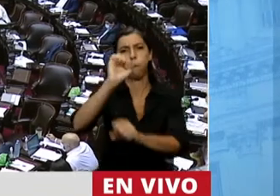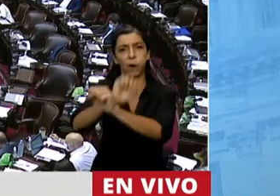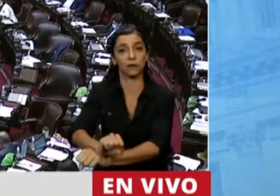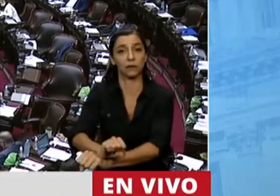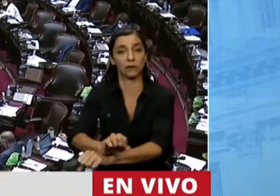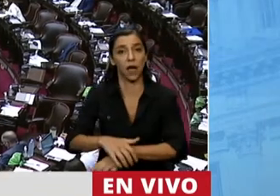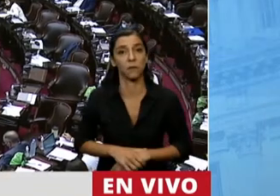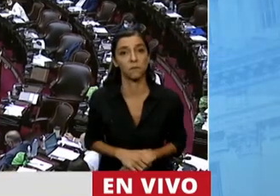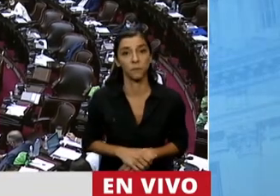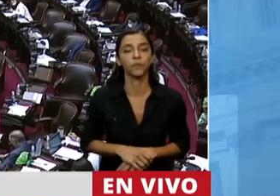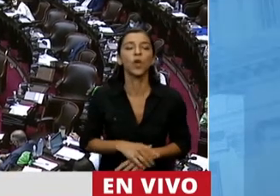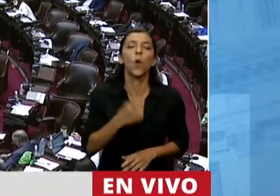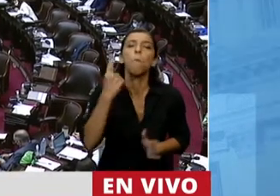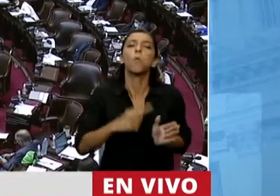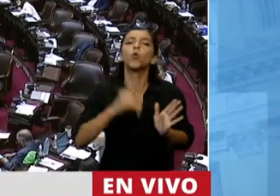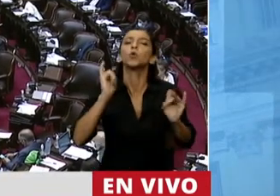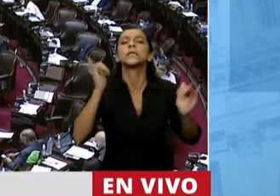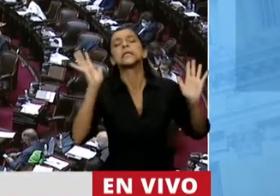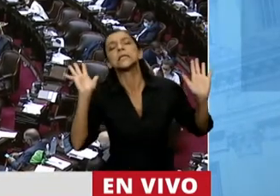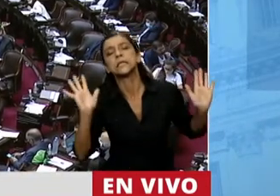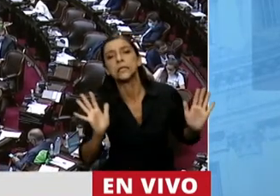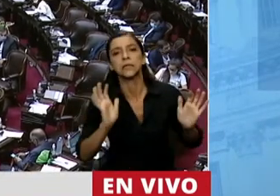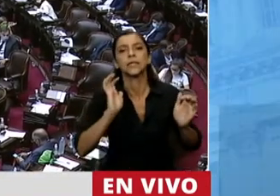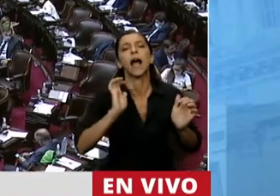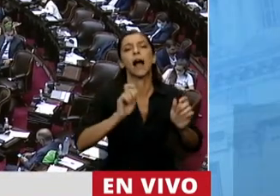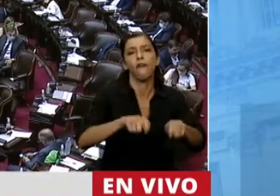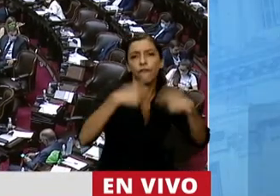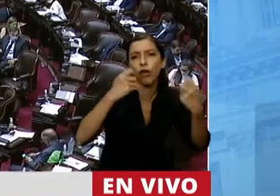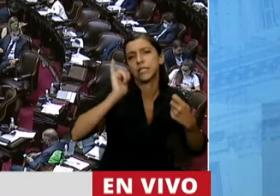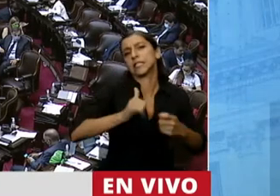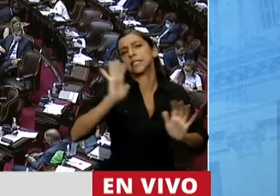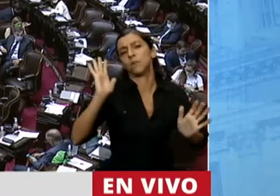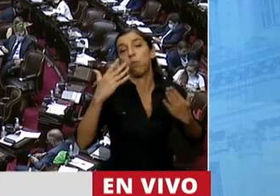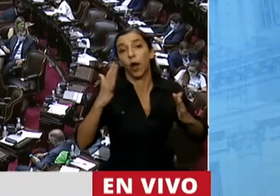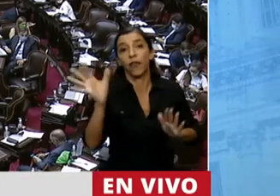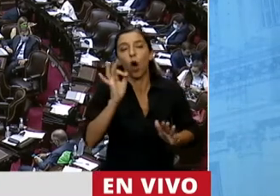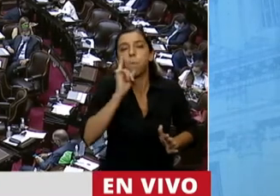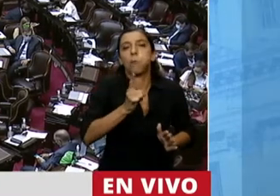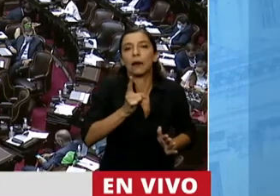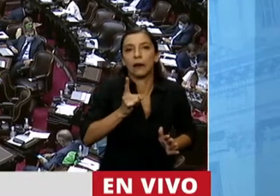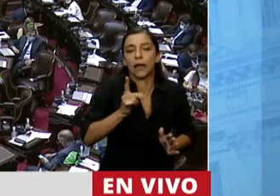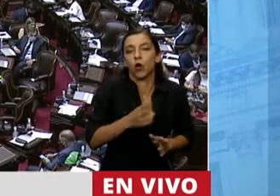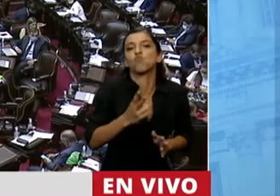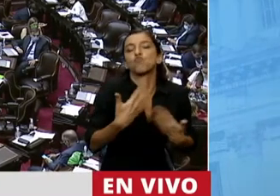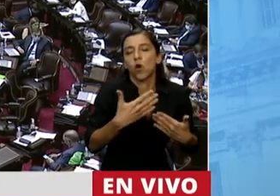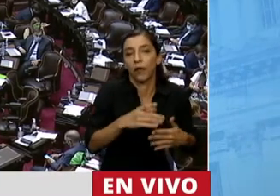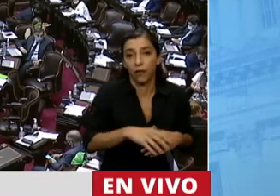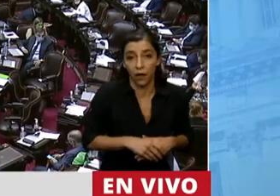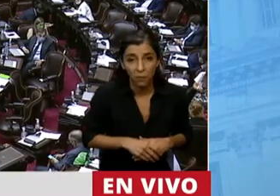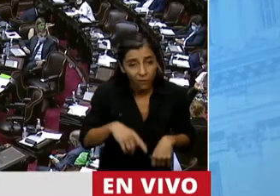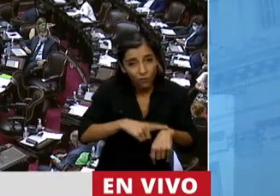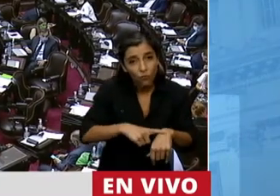riesgo la vida. En ese momento, las mujeres no podíamos elegir a nuestros representantes ni podíamos